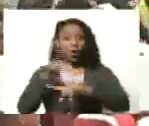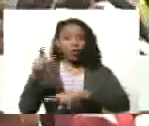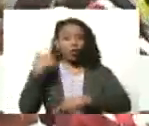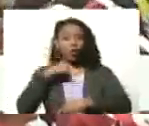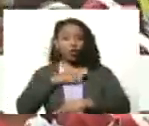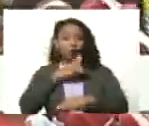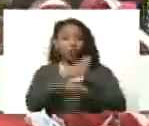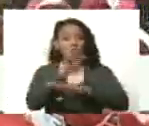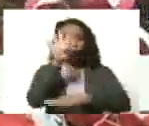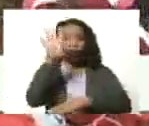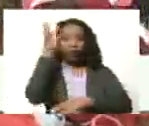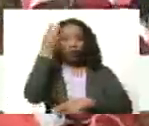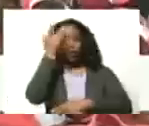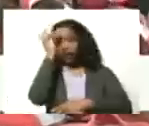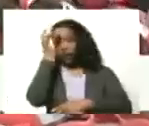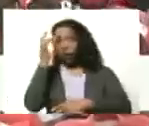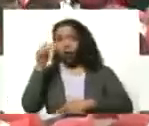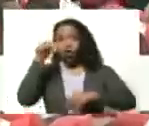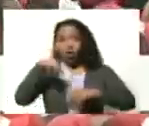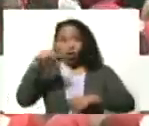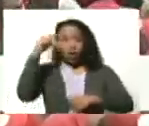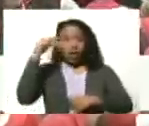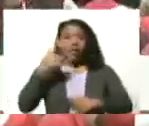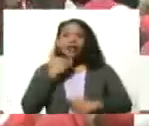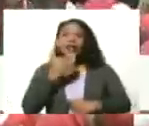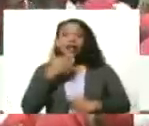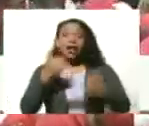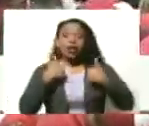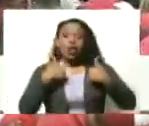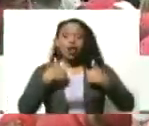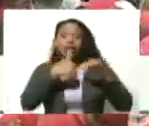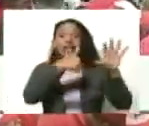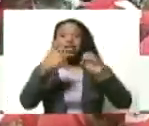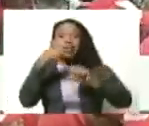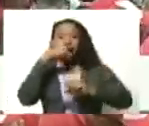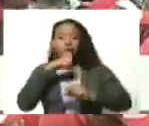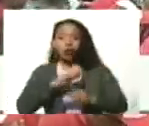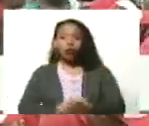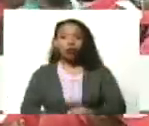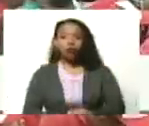de febrero. Y hoy día con casi mis 60 años...